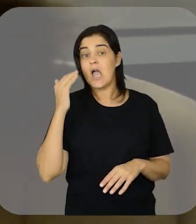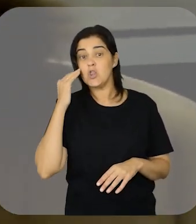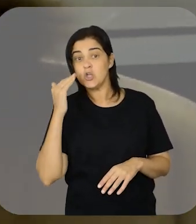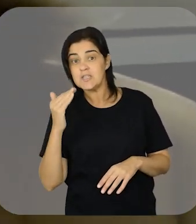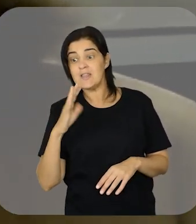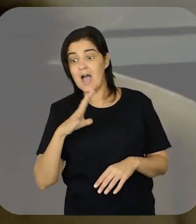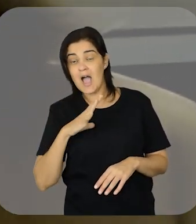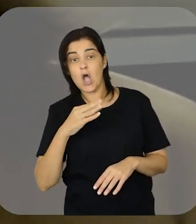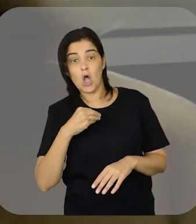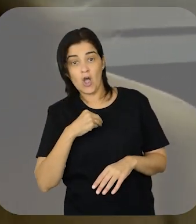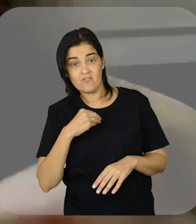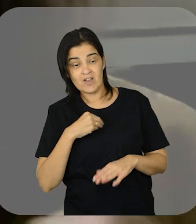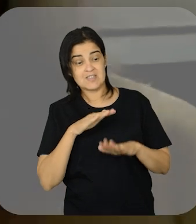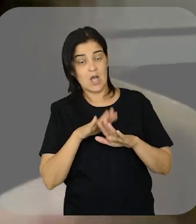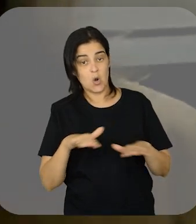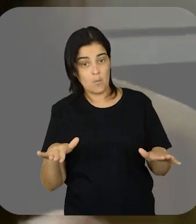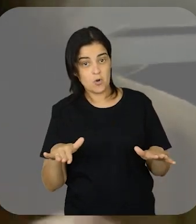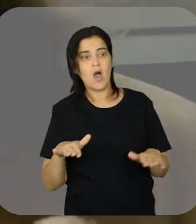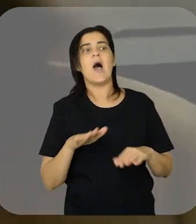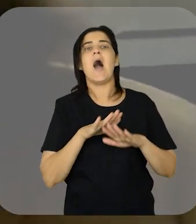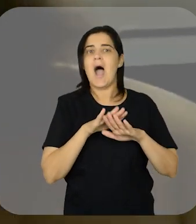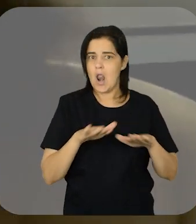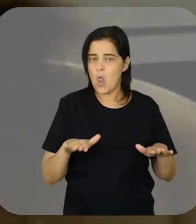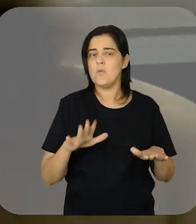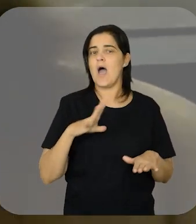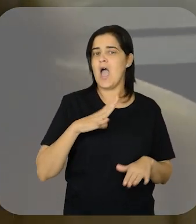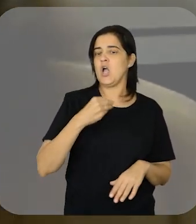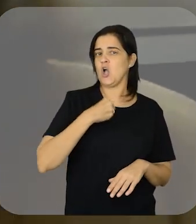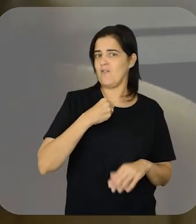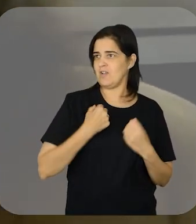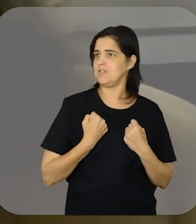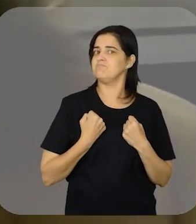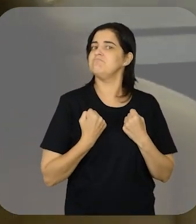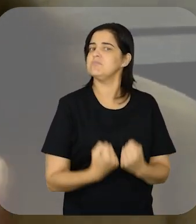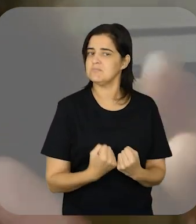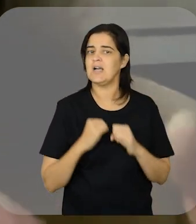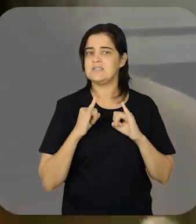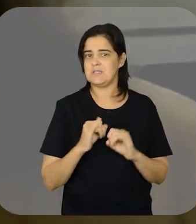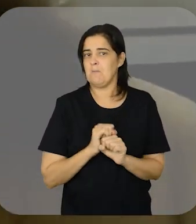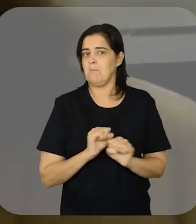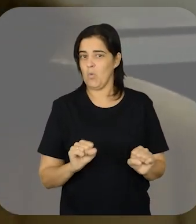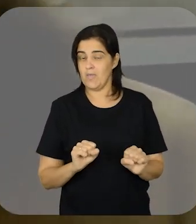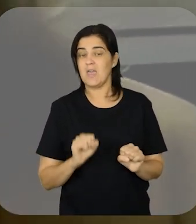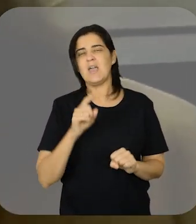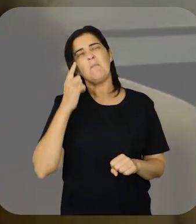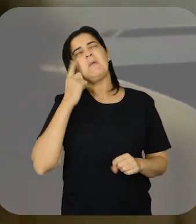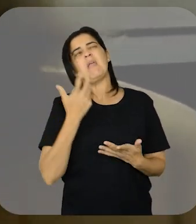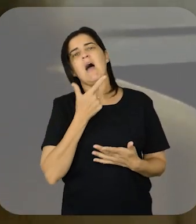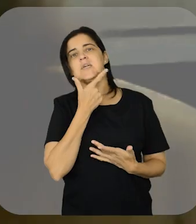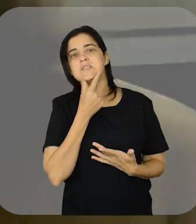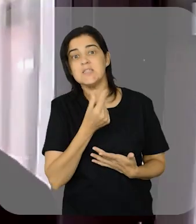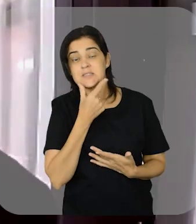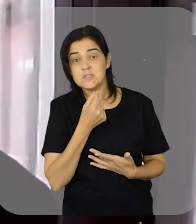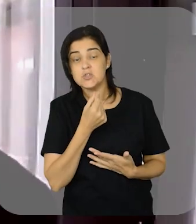tiene confianza en el alumno va a tener confianza en sí mismo. Y eso que parece tan